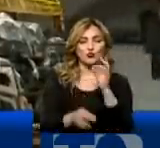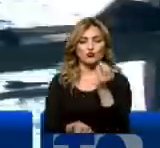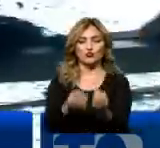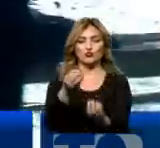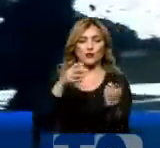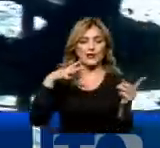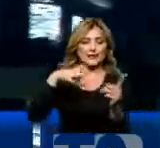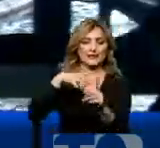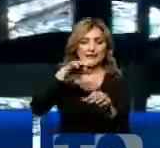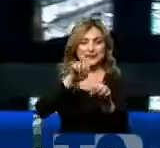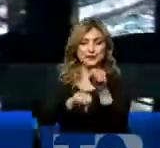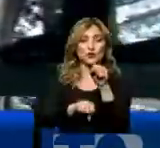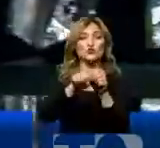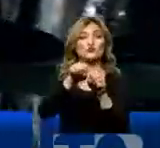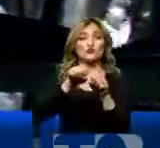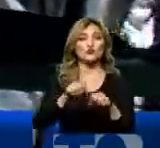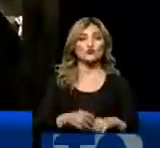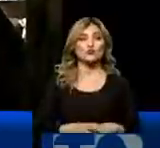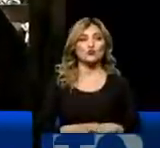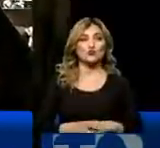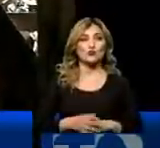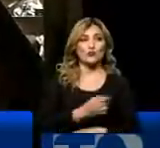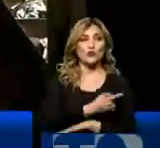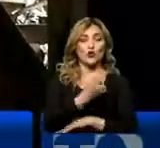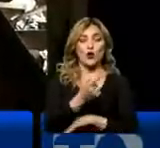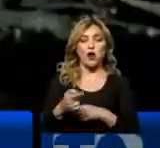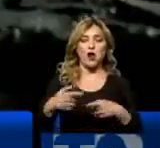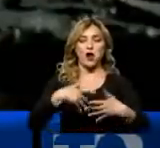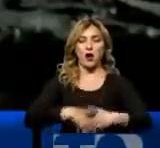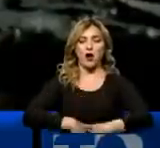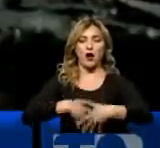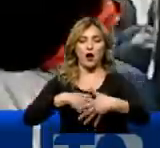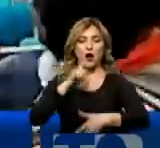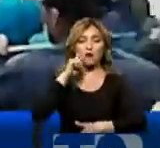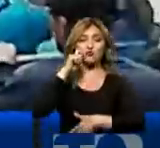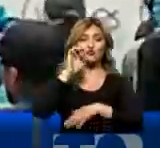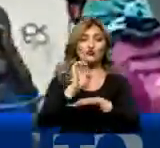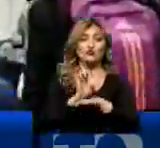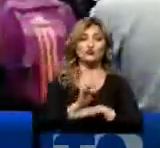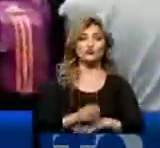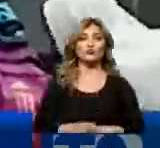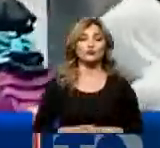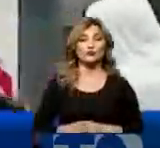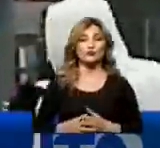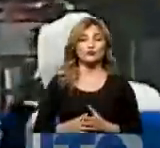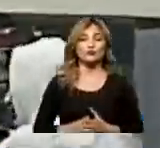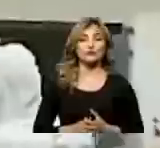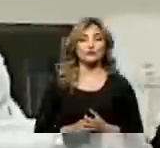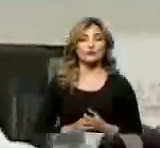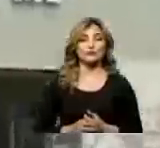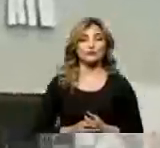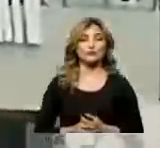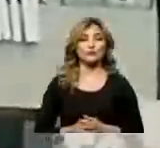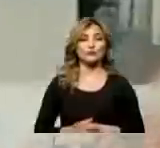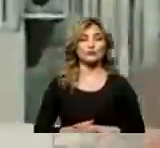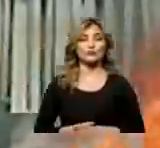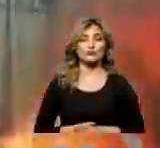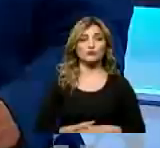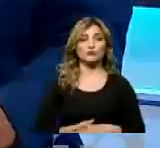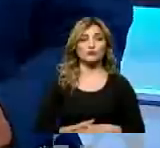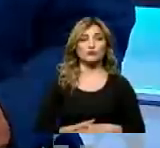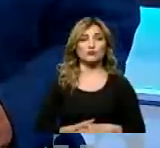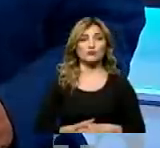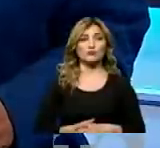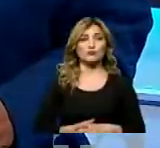de actos vandálicos y destrucción durante un día caótico para el país. En Quito, Daniela Valencia, 24